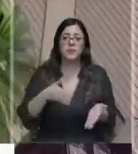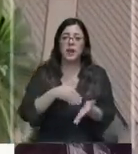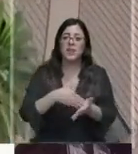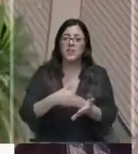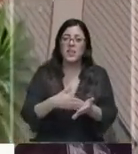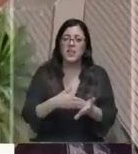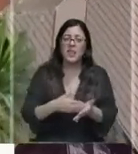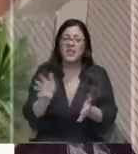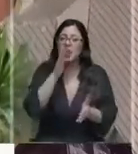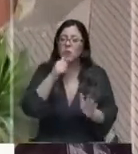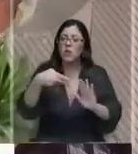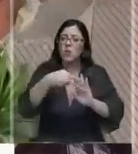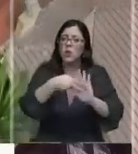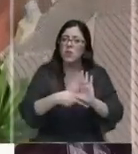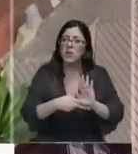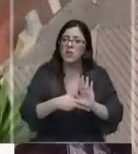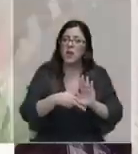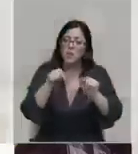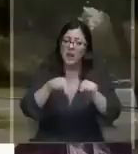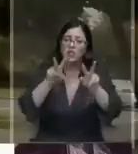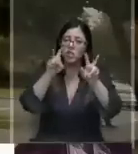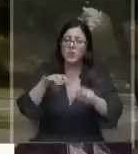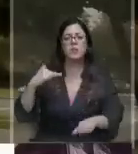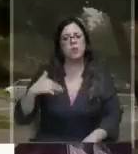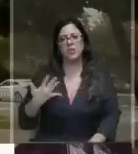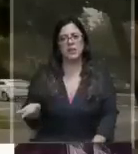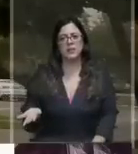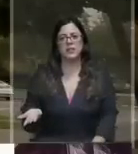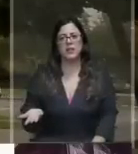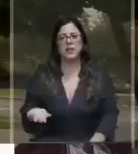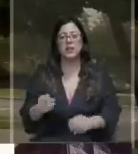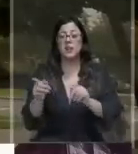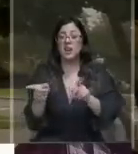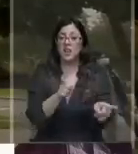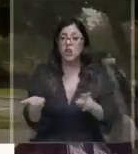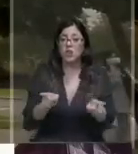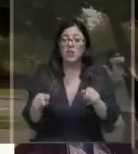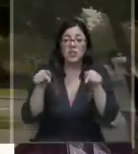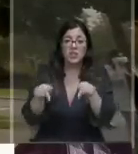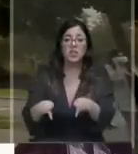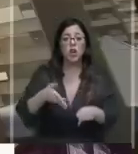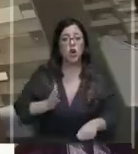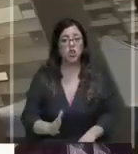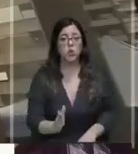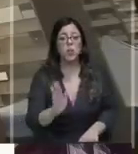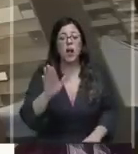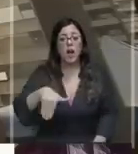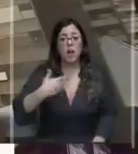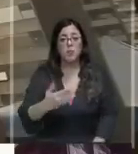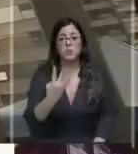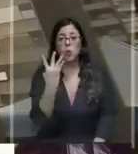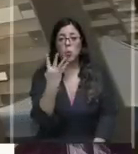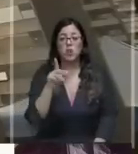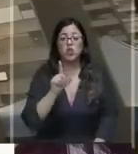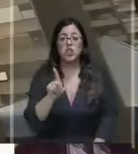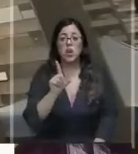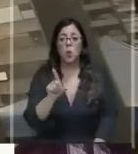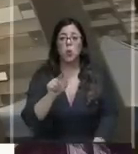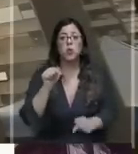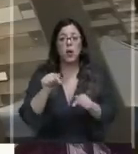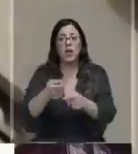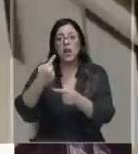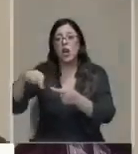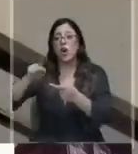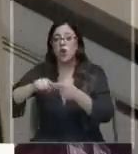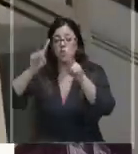una normativa específica para estos casos es clave. Las diligencias en este caso continúan. El próximo 4 de julio se concretará otro